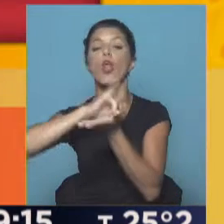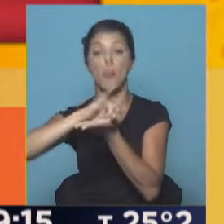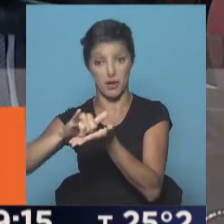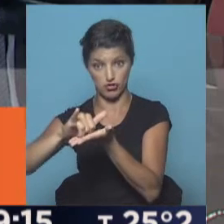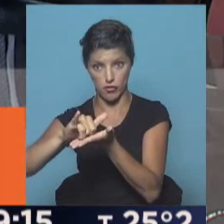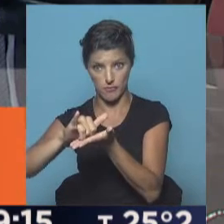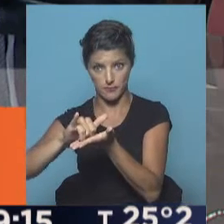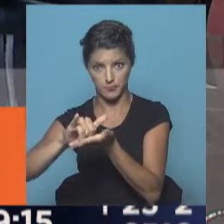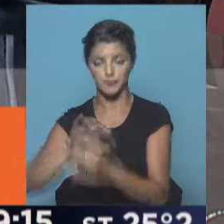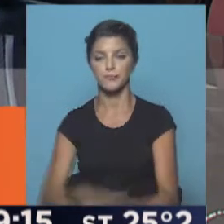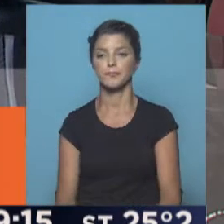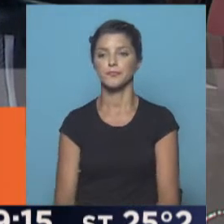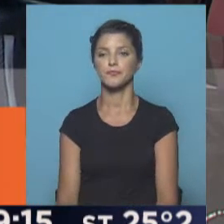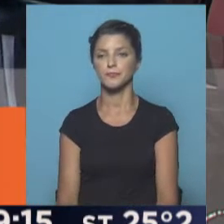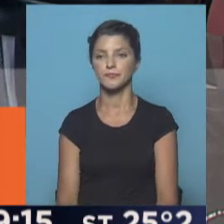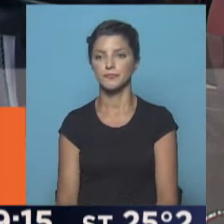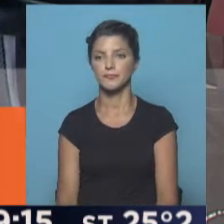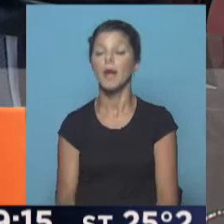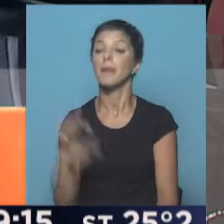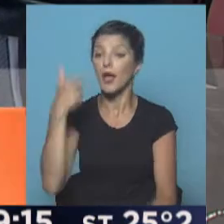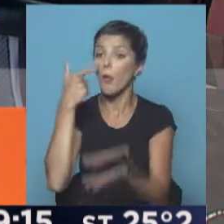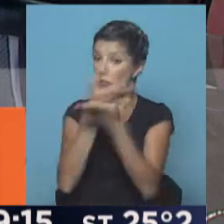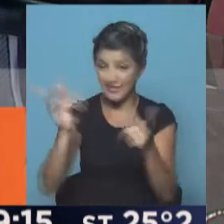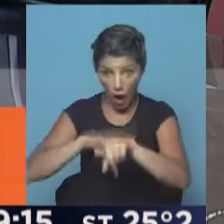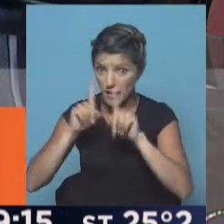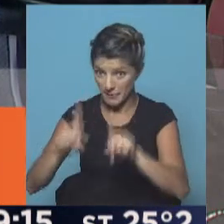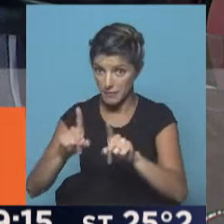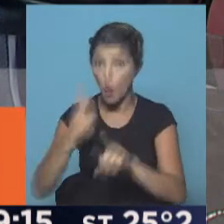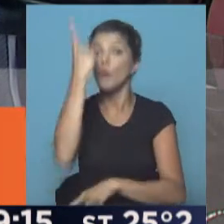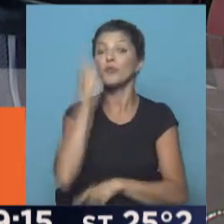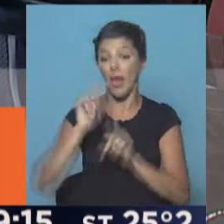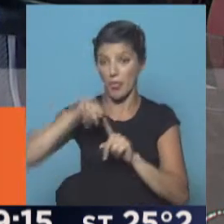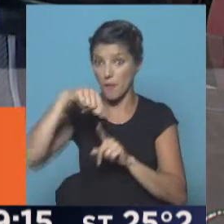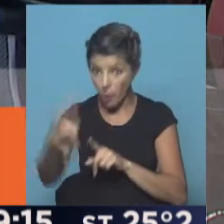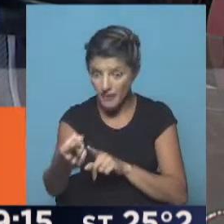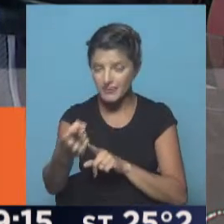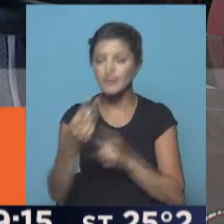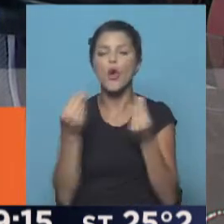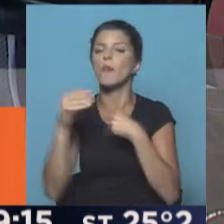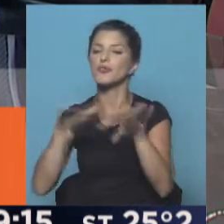viendo prácticamente todo este detalle, lo que está ocurriendo en este momento, el día después del triunfo de Donald Trump. Jorge, adelante desde Nueva York.